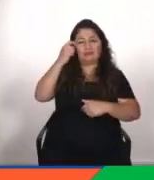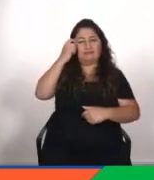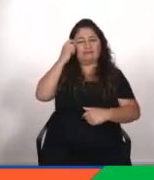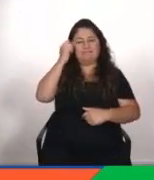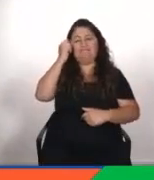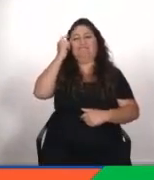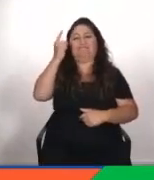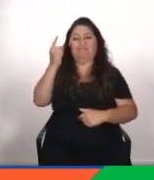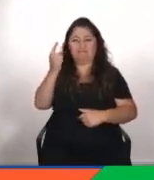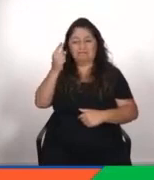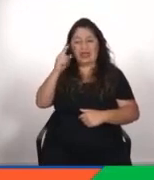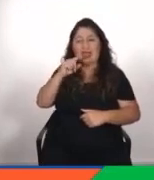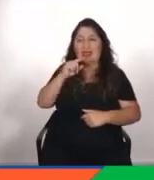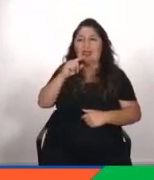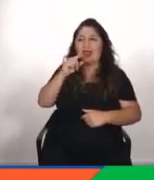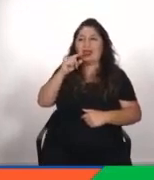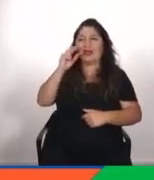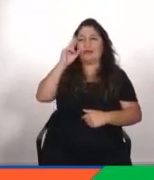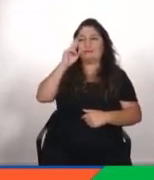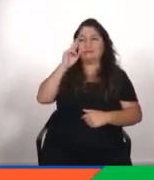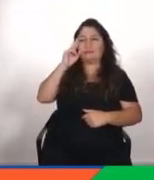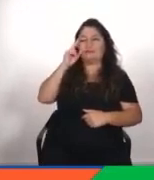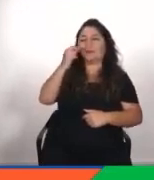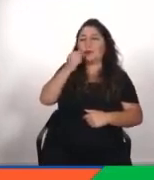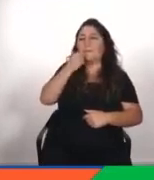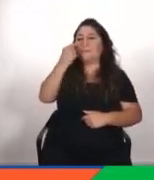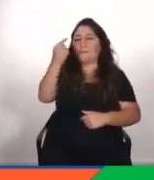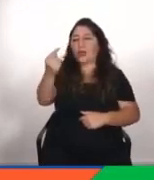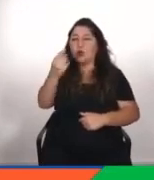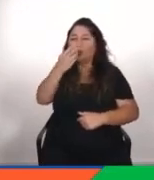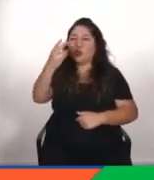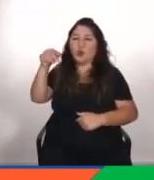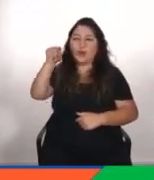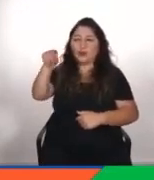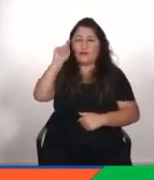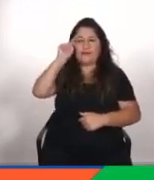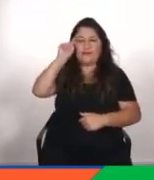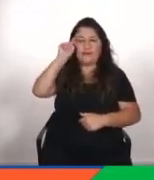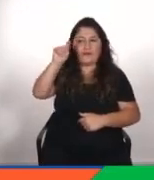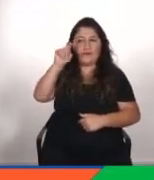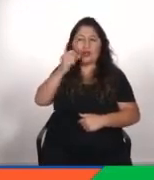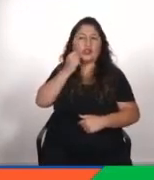ahora. ¿Cuál es tu número favorito? ¿Tiene Eduardo un número favorito? Sí, los